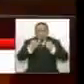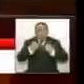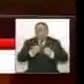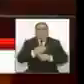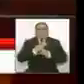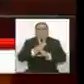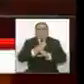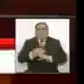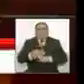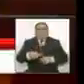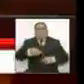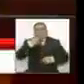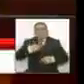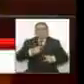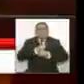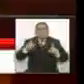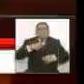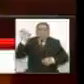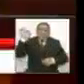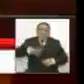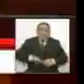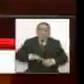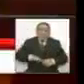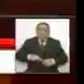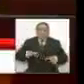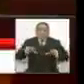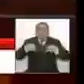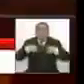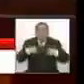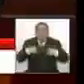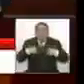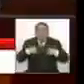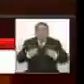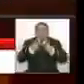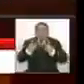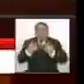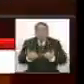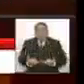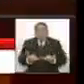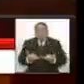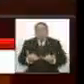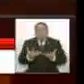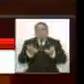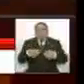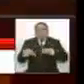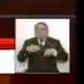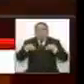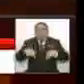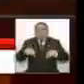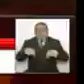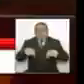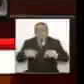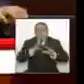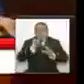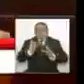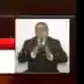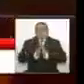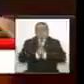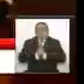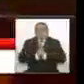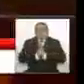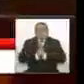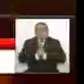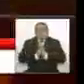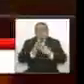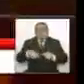jamás vamos a permitir lo que se está hoy tratando de hacer aquí. Así que, por favor, la próxima vez